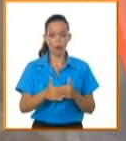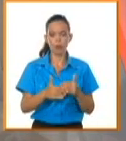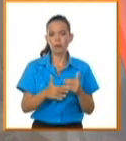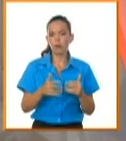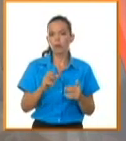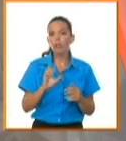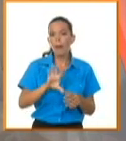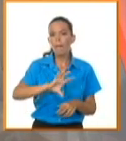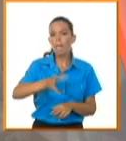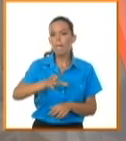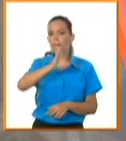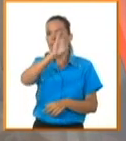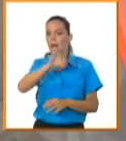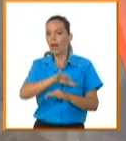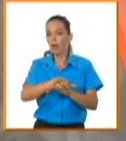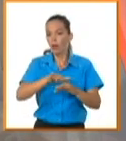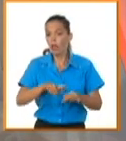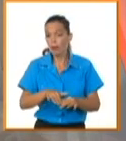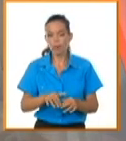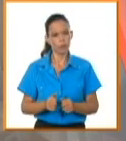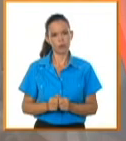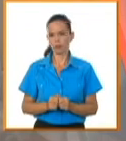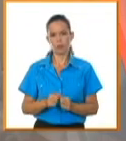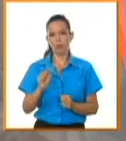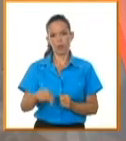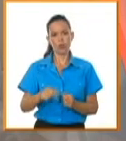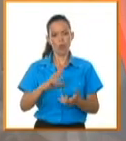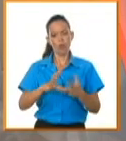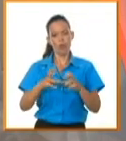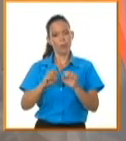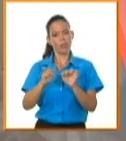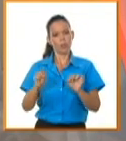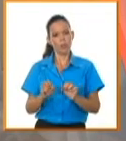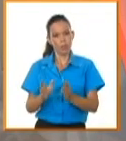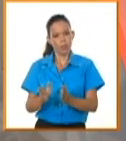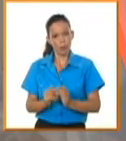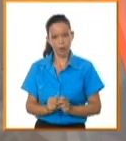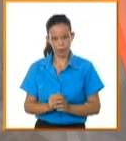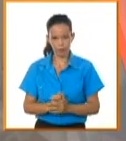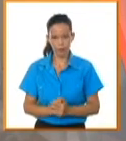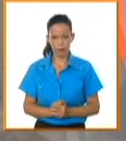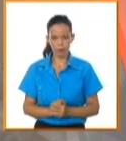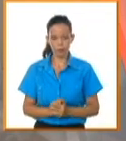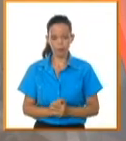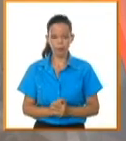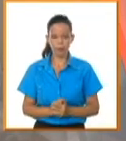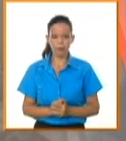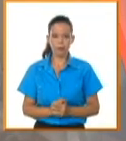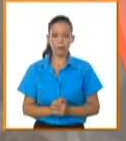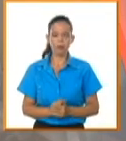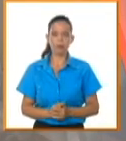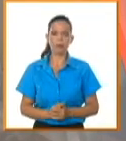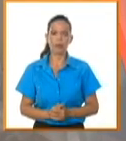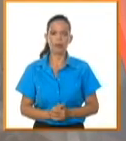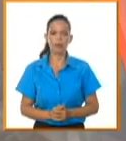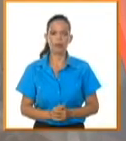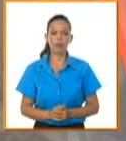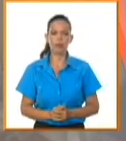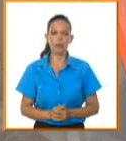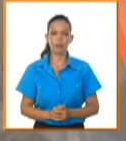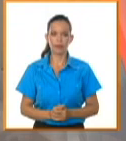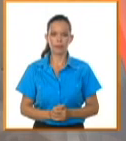que acompaña al sistema bancario Aunque es diríamos rectores el que responde ante la dirección de nuestro país